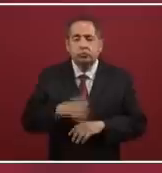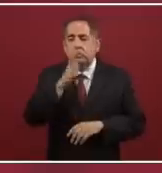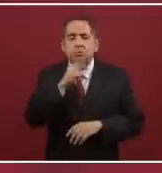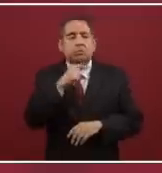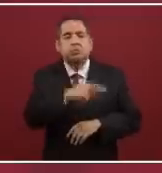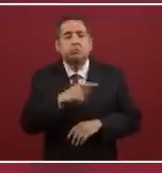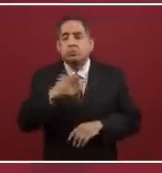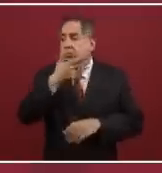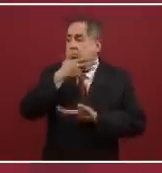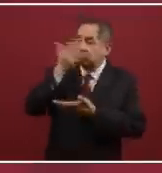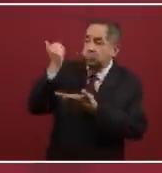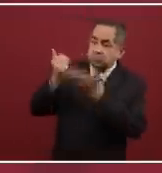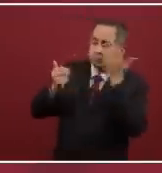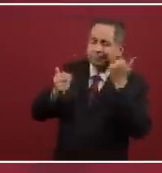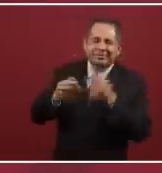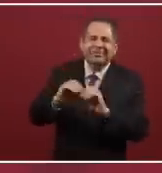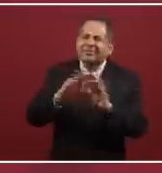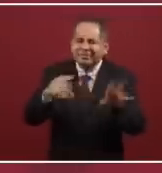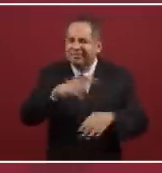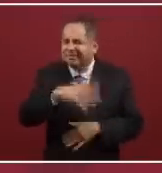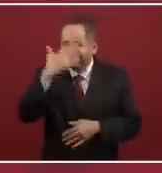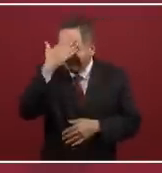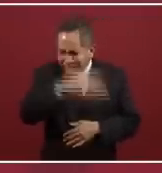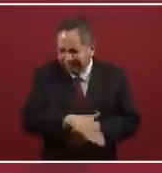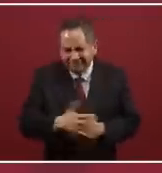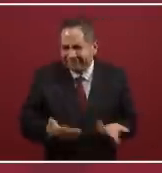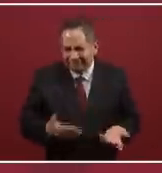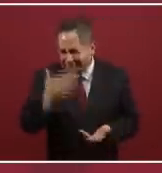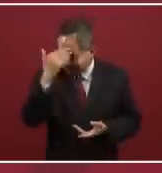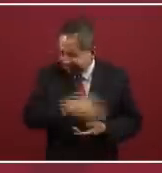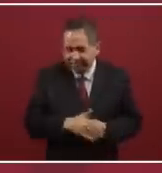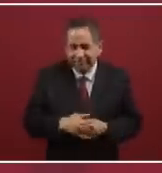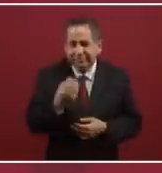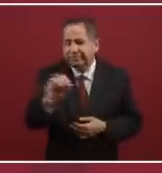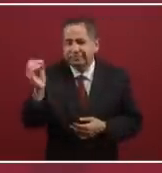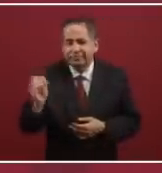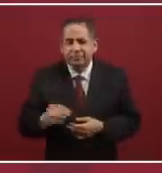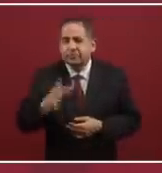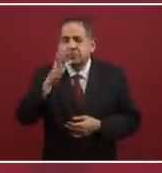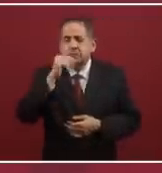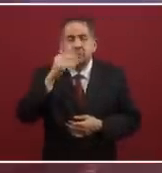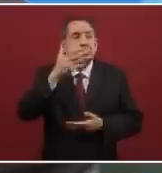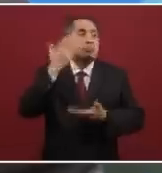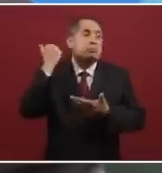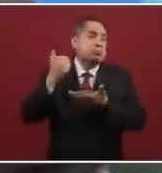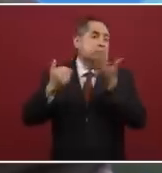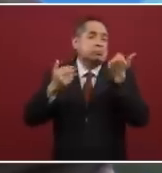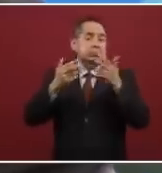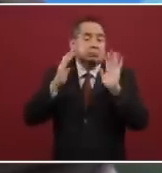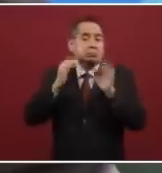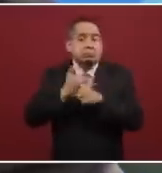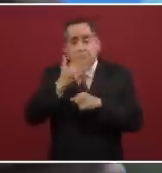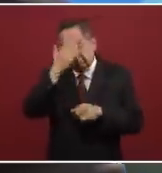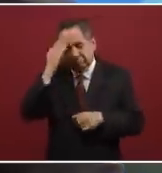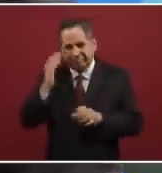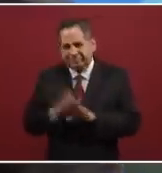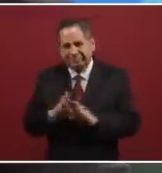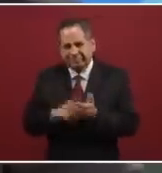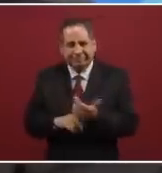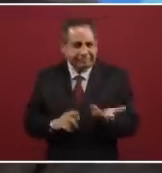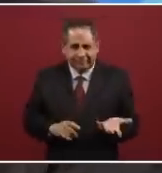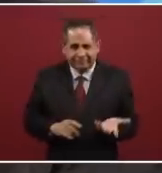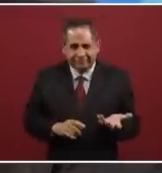sabía, porque evidentemente sí se sabe. Es casi imposible que unos tractocamiones con las cajas secas